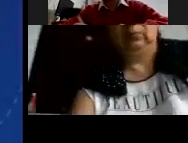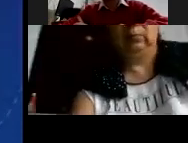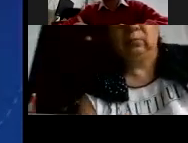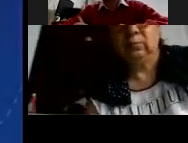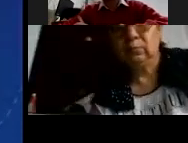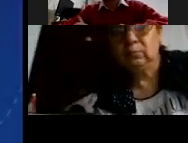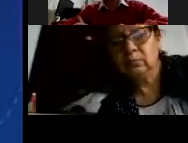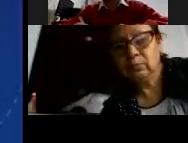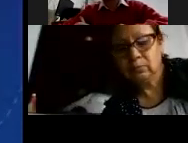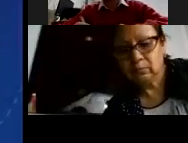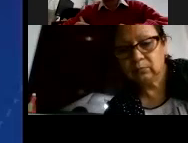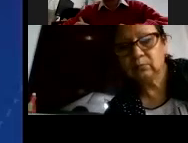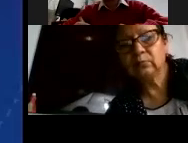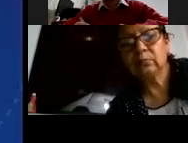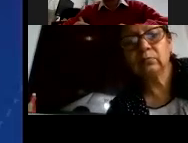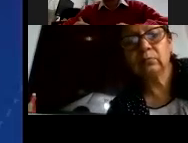evolucionó,